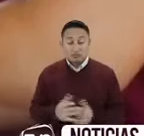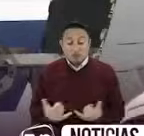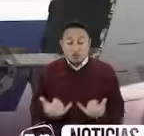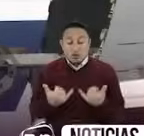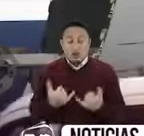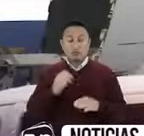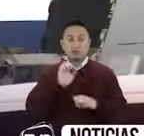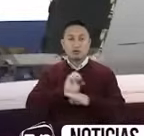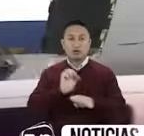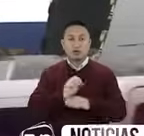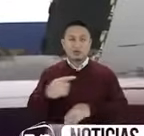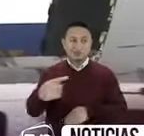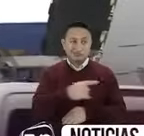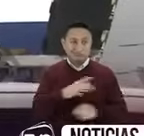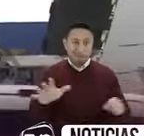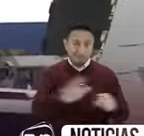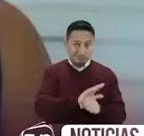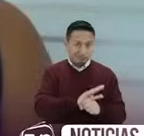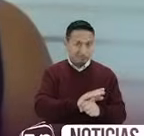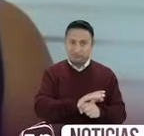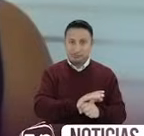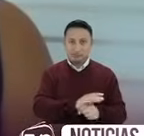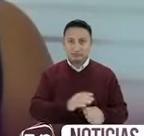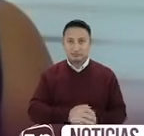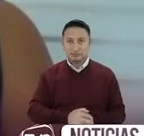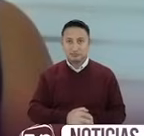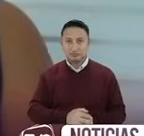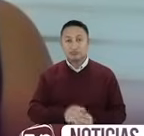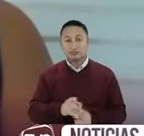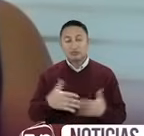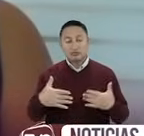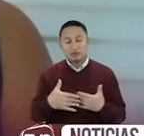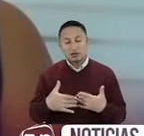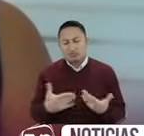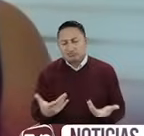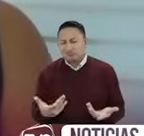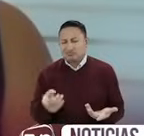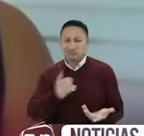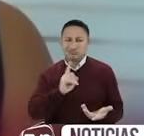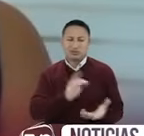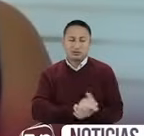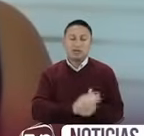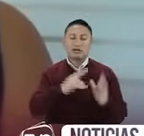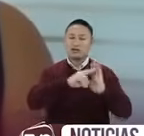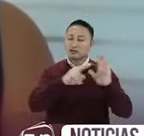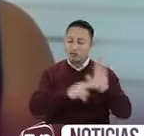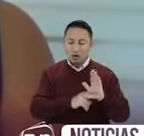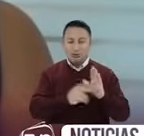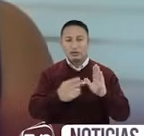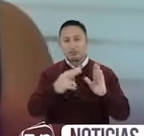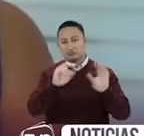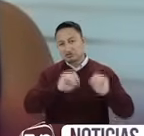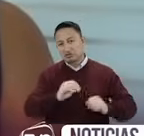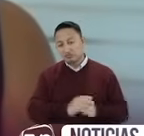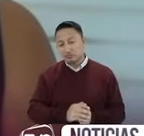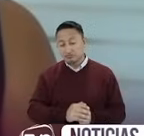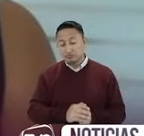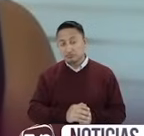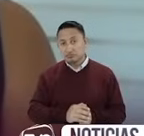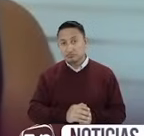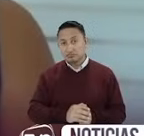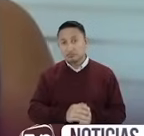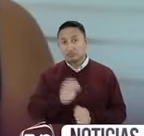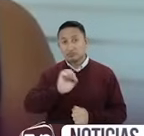no cuenta con ellos. No hay que tenerle miedo, ¿no? A esas normativas o esas restricciones. Es parte del